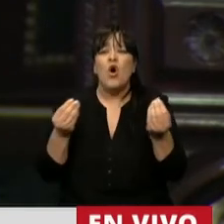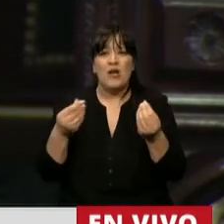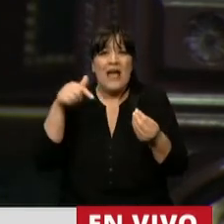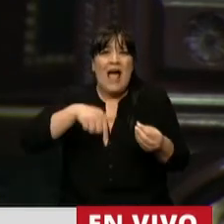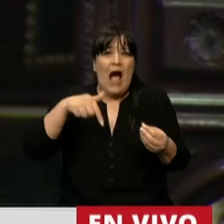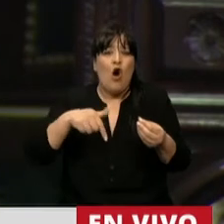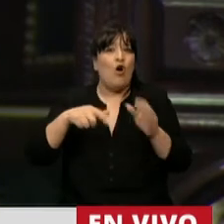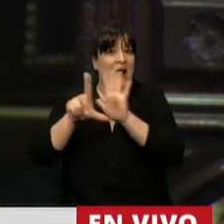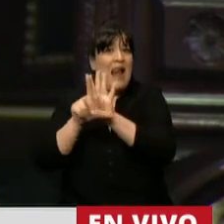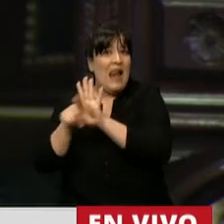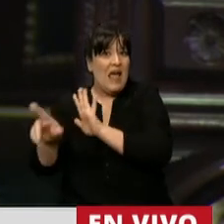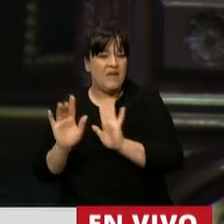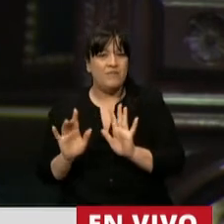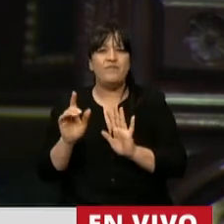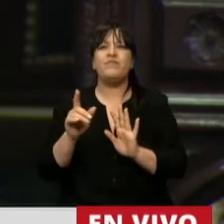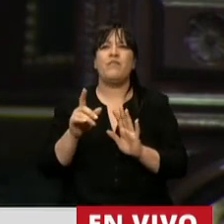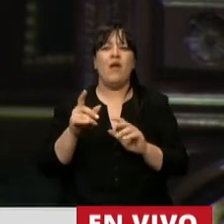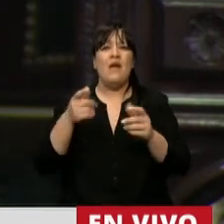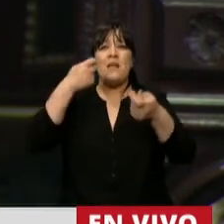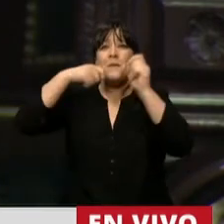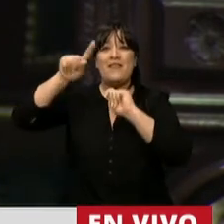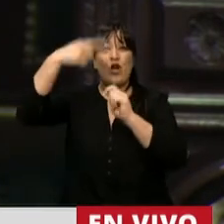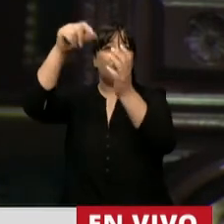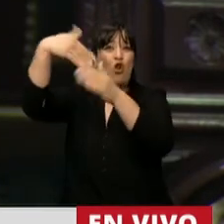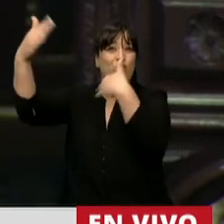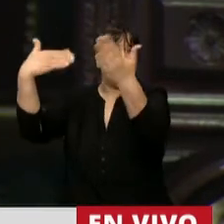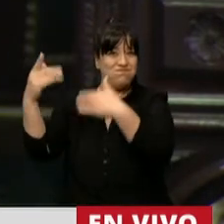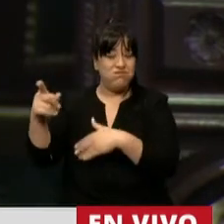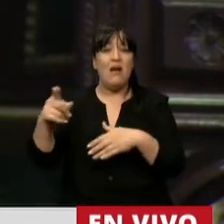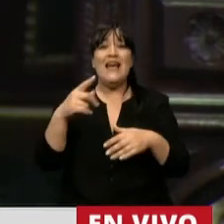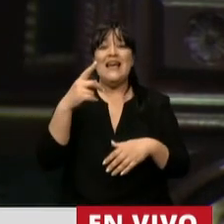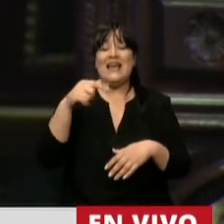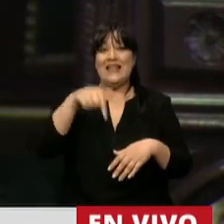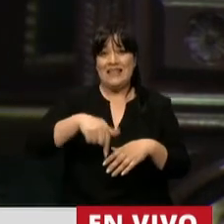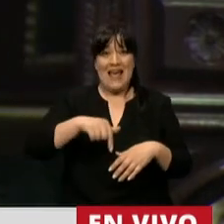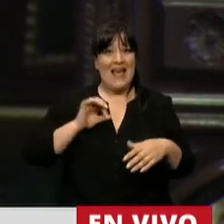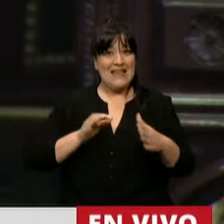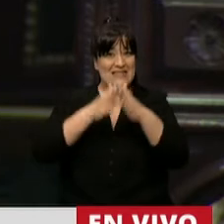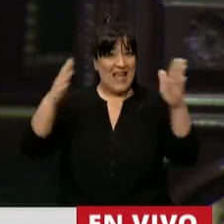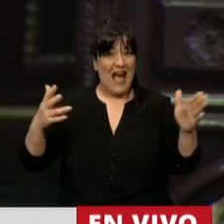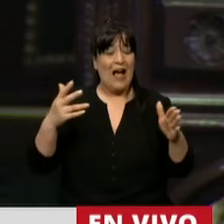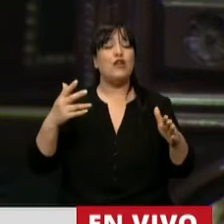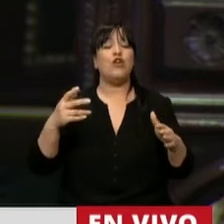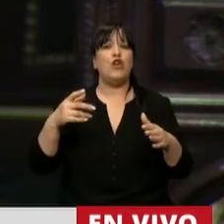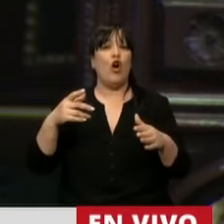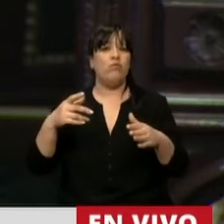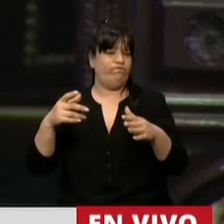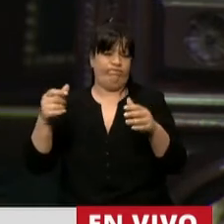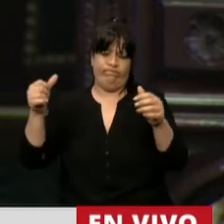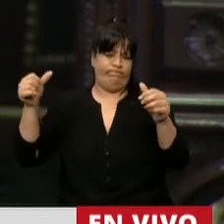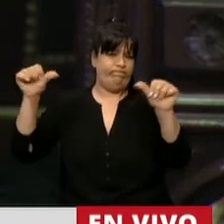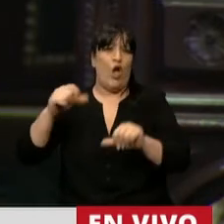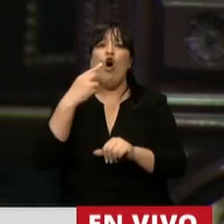dando vueltas esta ley. Cayeron las exportaciones en el segundo trimestre de este año un